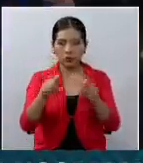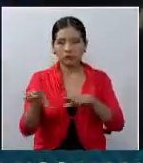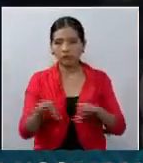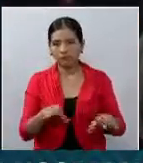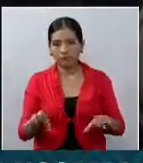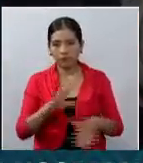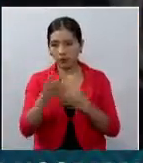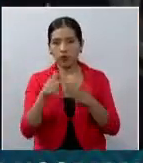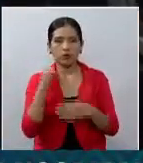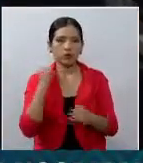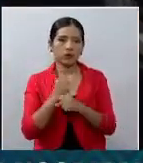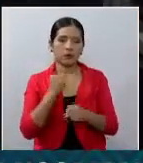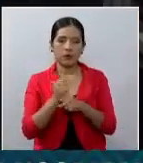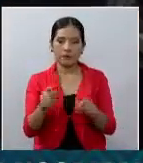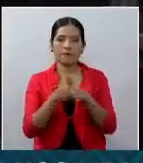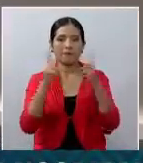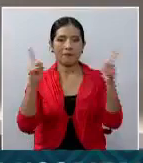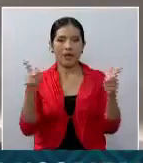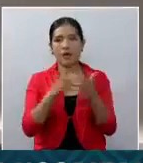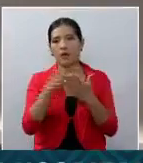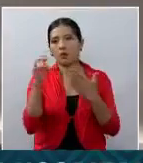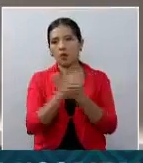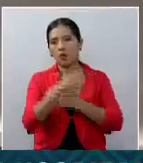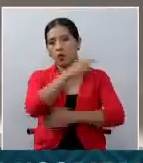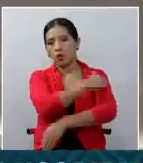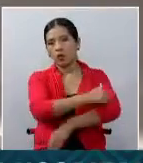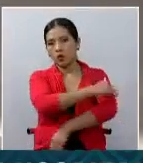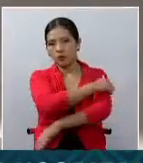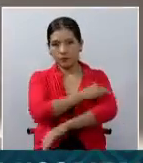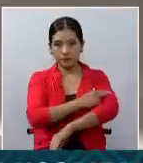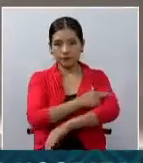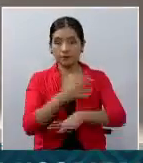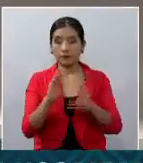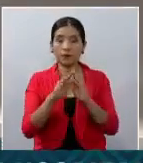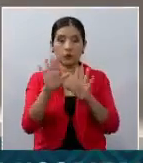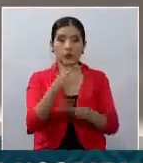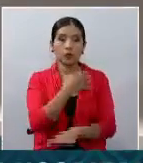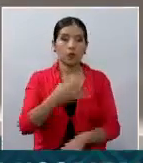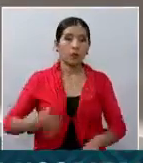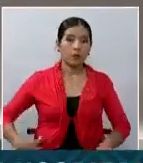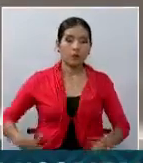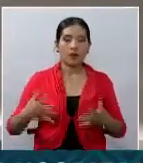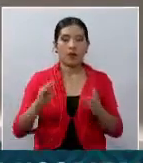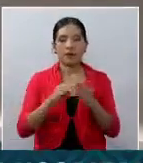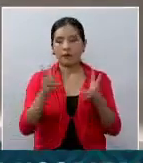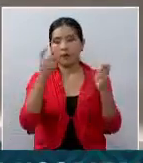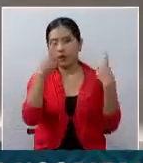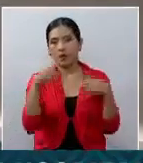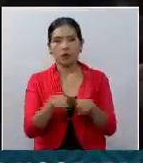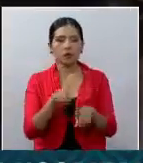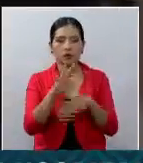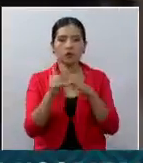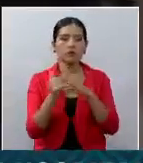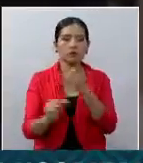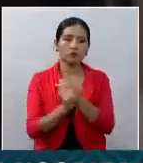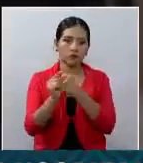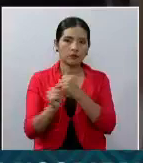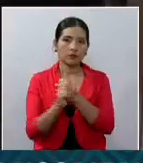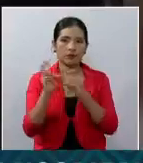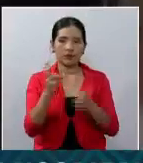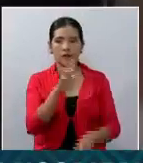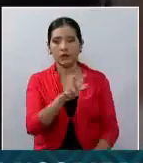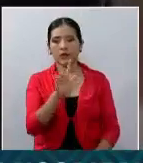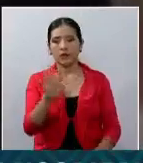puesta en operación de este Macro proyecto hospitalario destacó la voluntad de la gobernación para concretar la firma de un acuerdo que garantiza 35